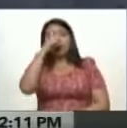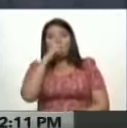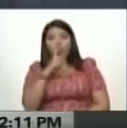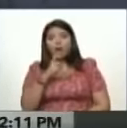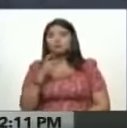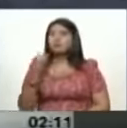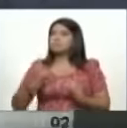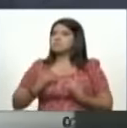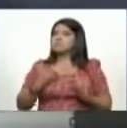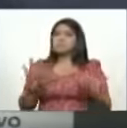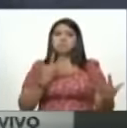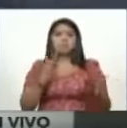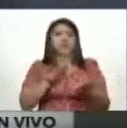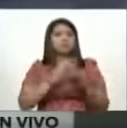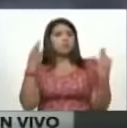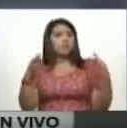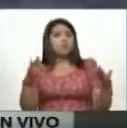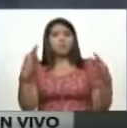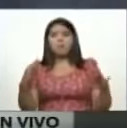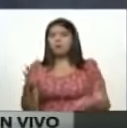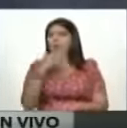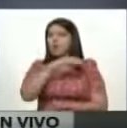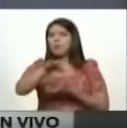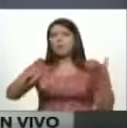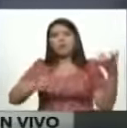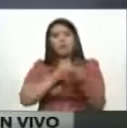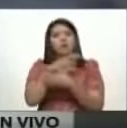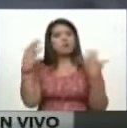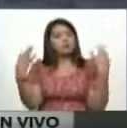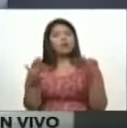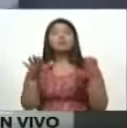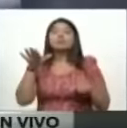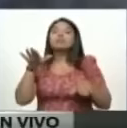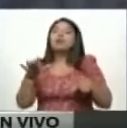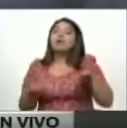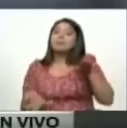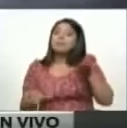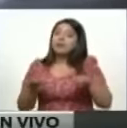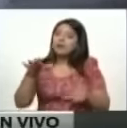convivencia. Hubo convivencia sin ningún tipo de problema.